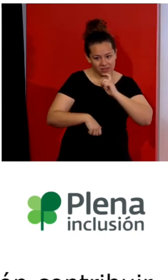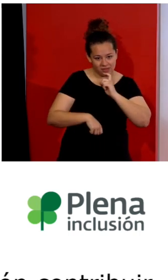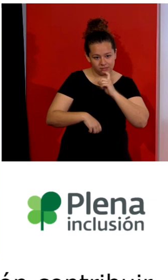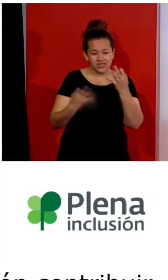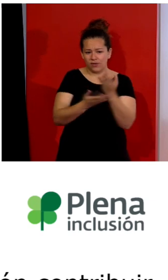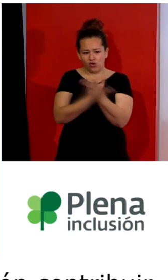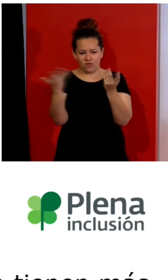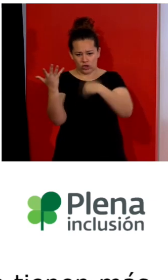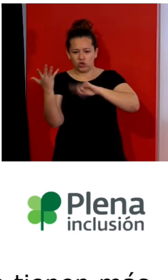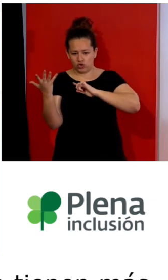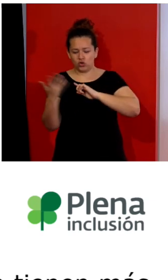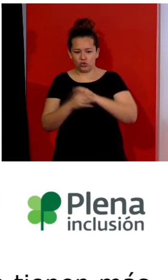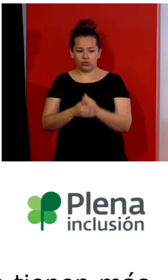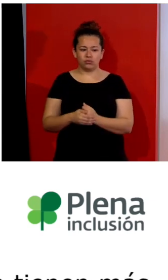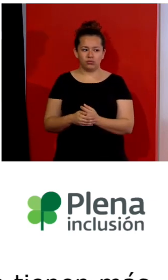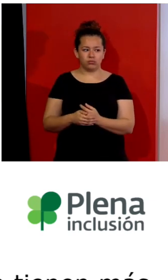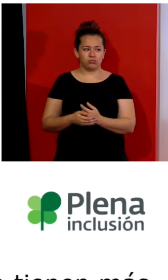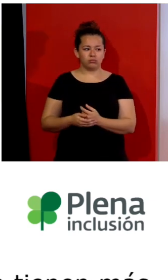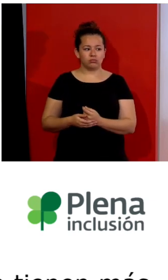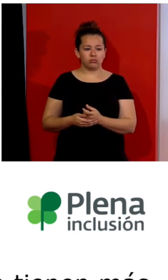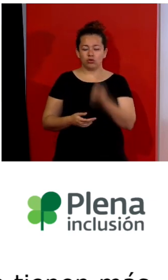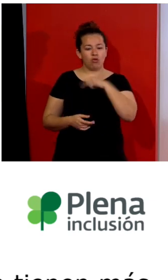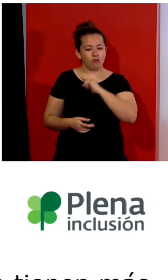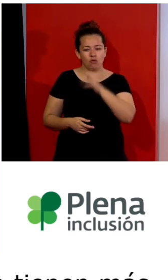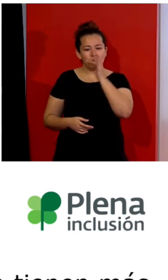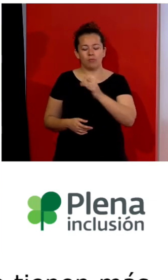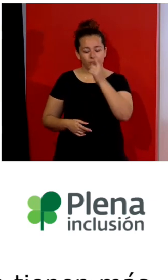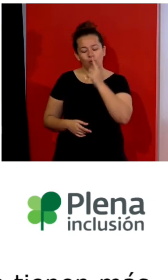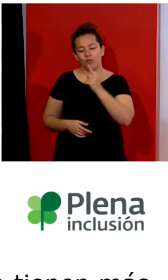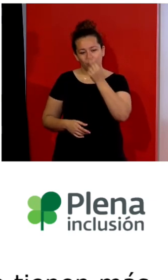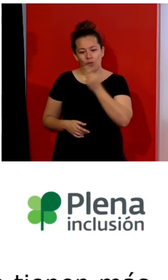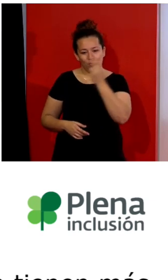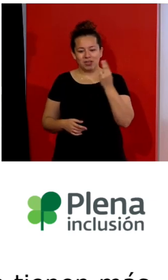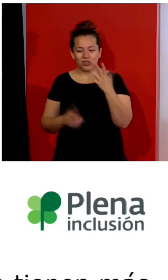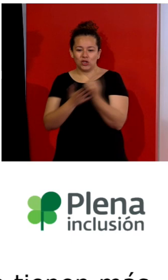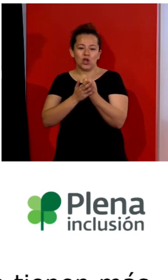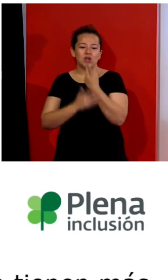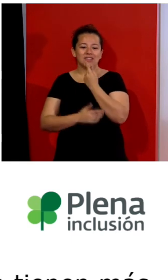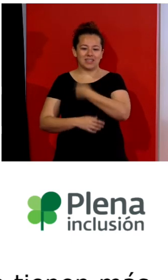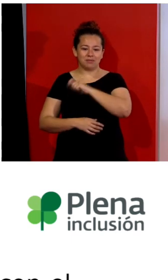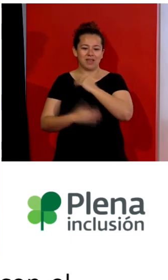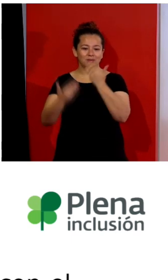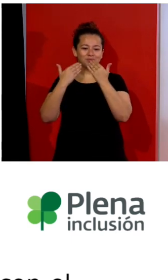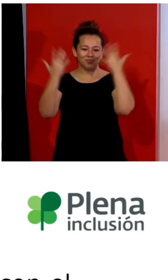nosotros. Cuenten con el compromiso de todo Santander España. Muchas gracias.